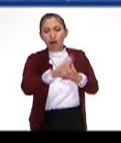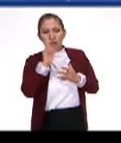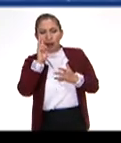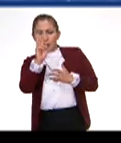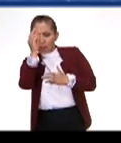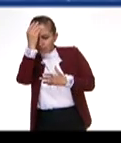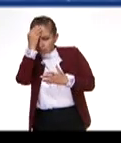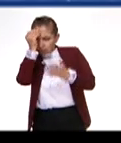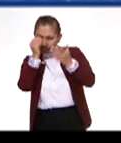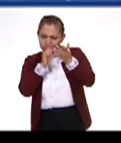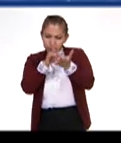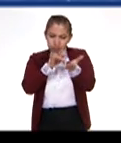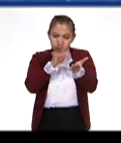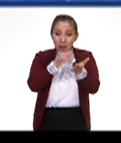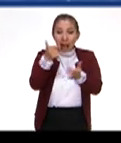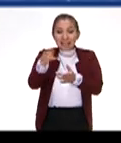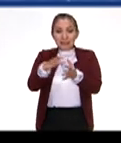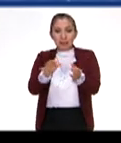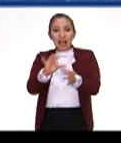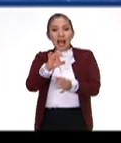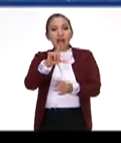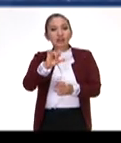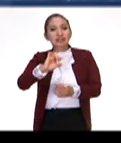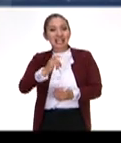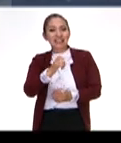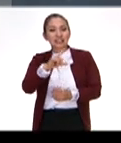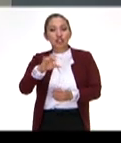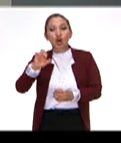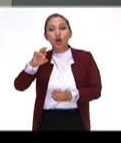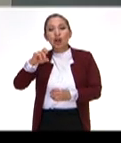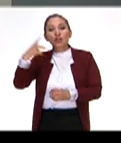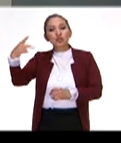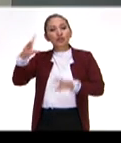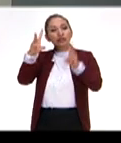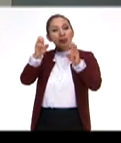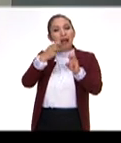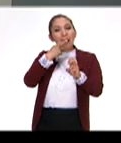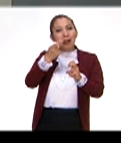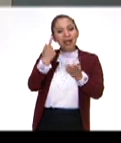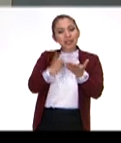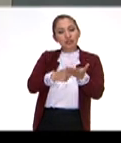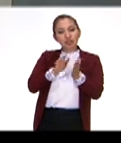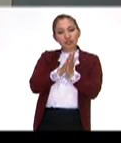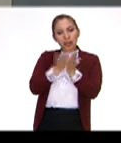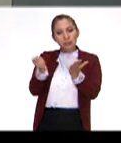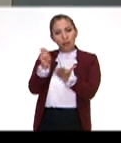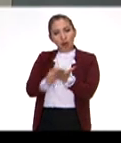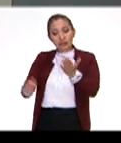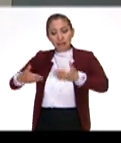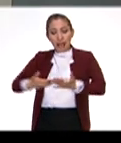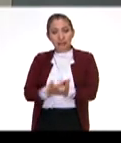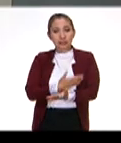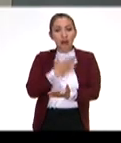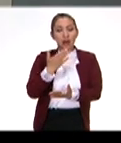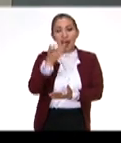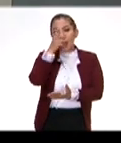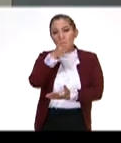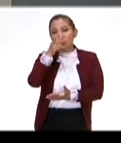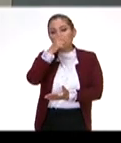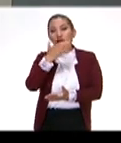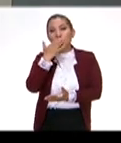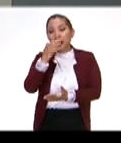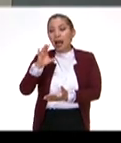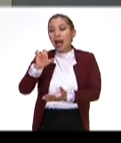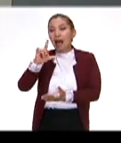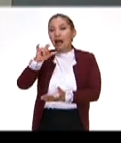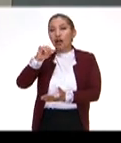tengo registrado. Así explica Carlos Sánchez Coronado los temas que aborda su literatura. Nacido en Hermosillo, Sonora,